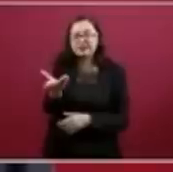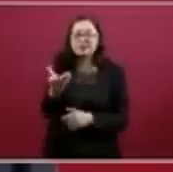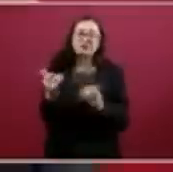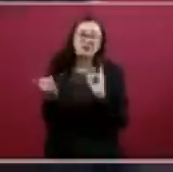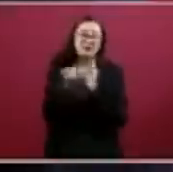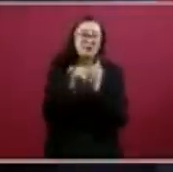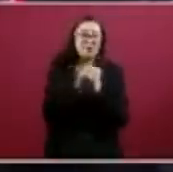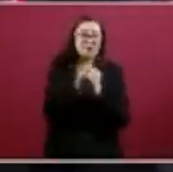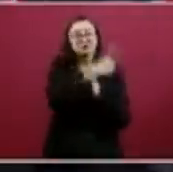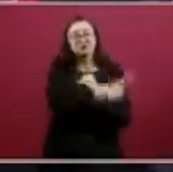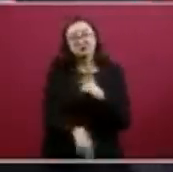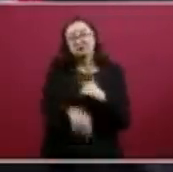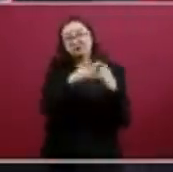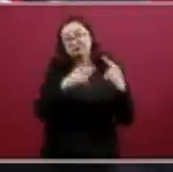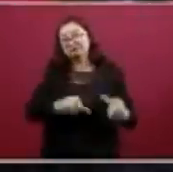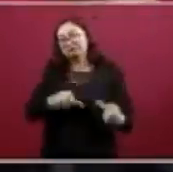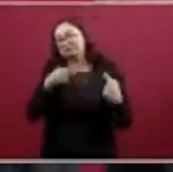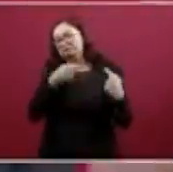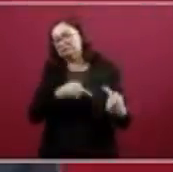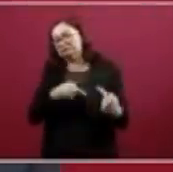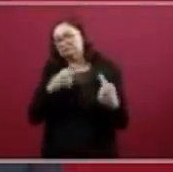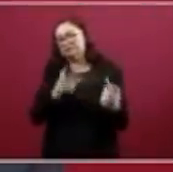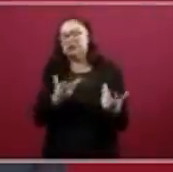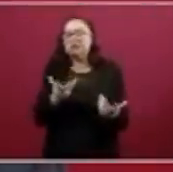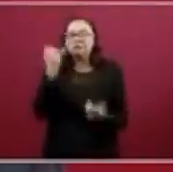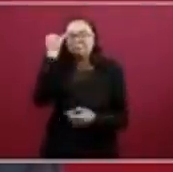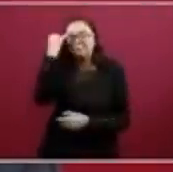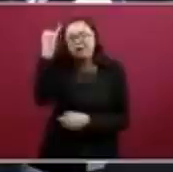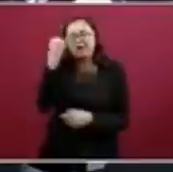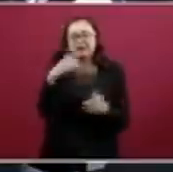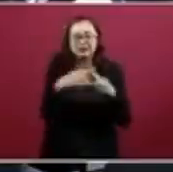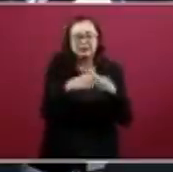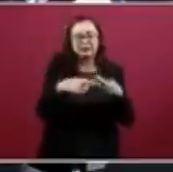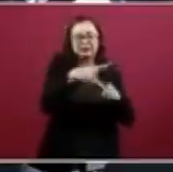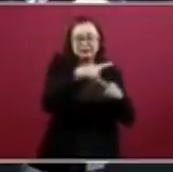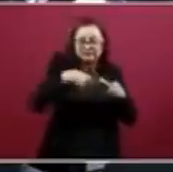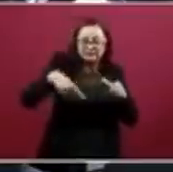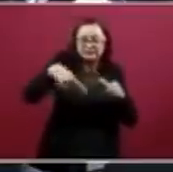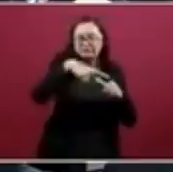resistencia. Imagínense, para un tecnócrata,